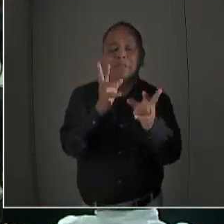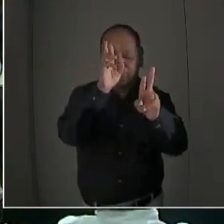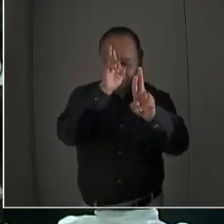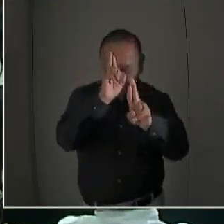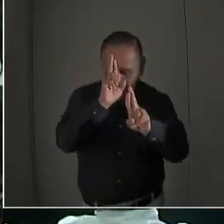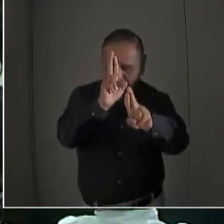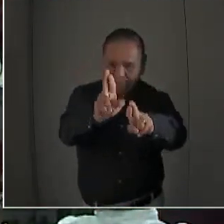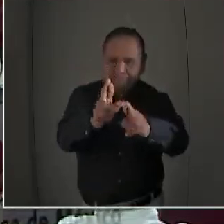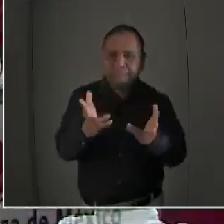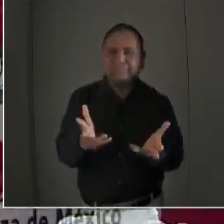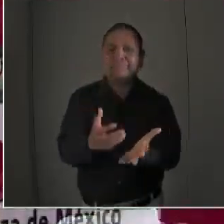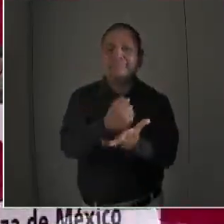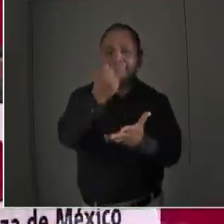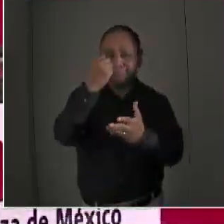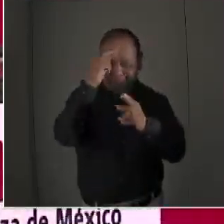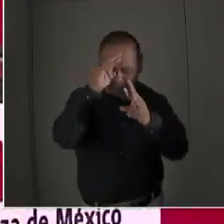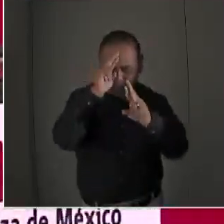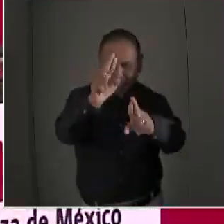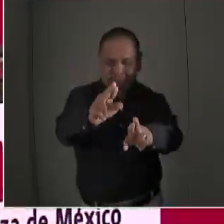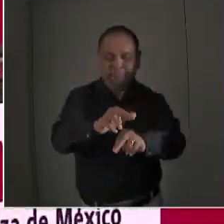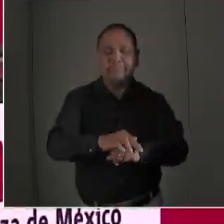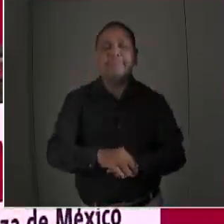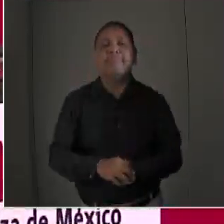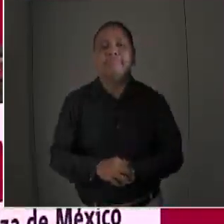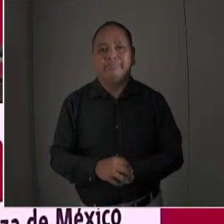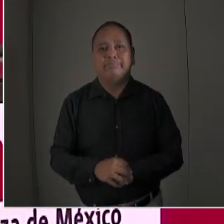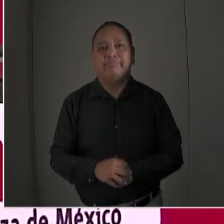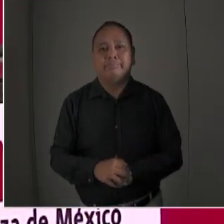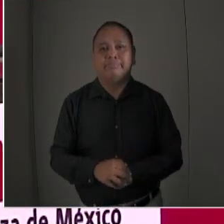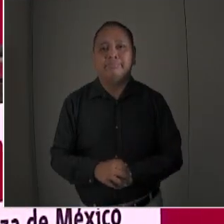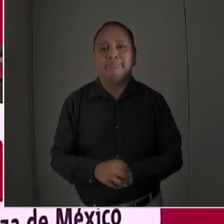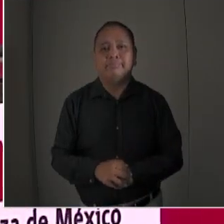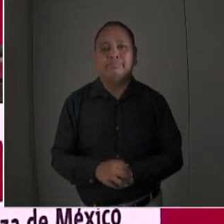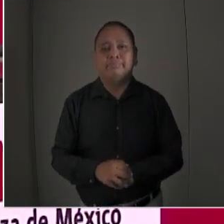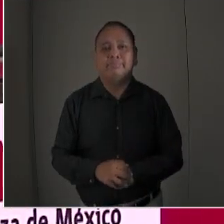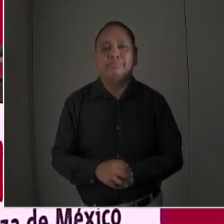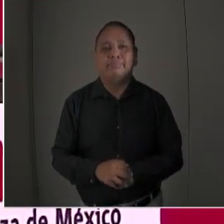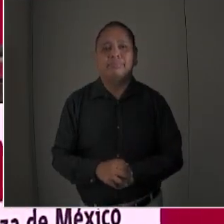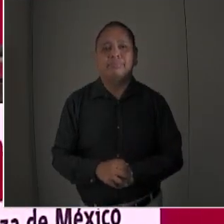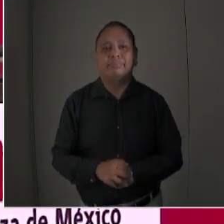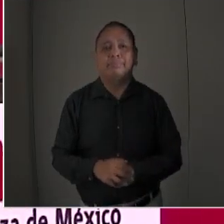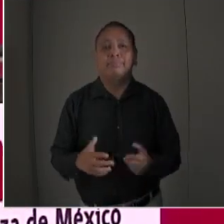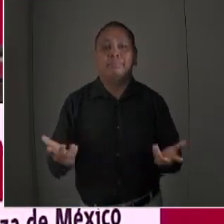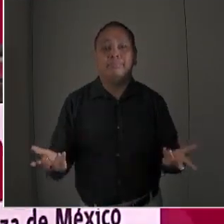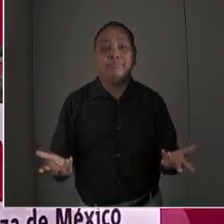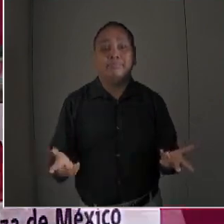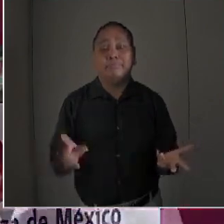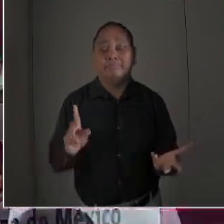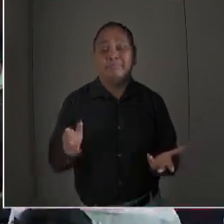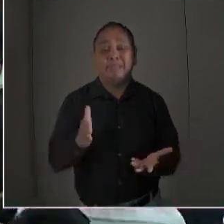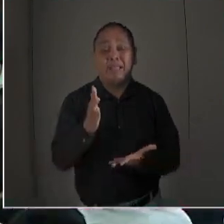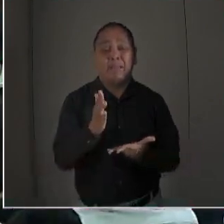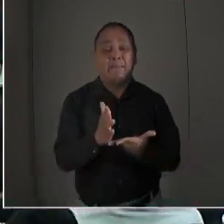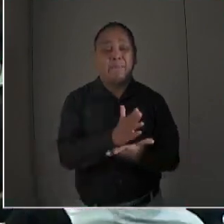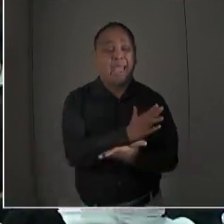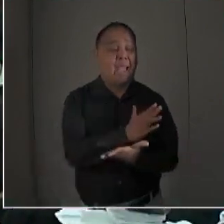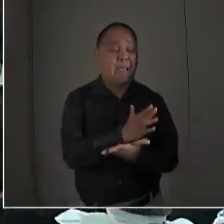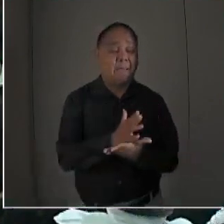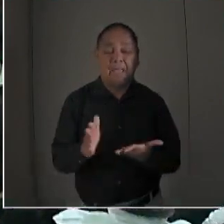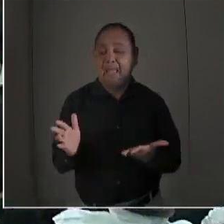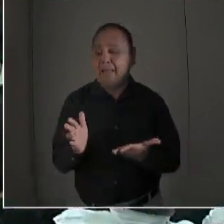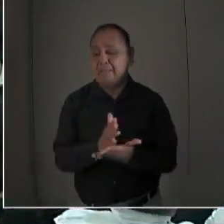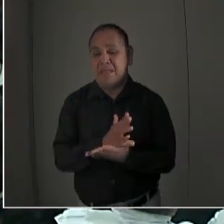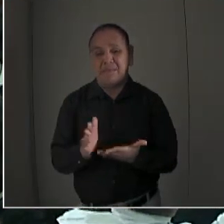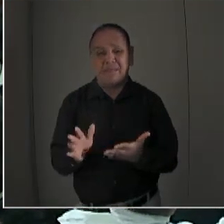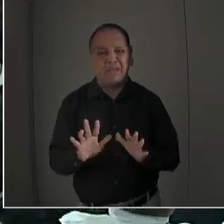respetarnos y actuar con hermandad y compañerismo. Que no hay cabida para divisiones, que las divisiones y los